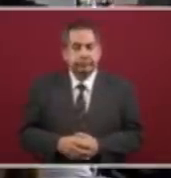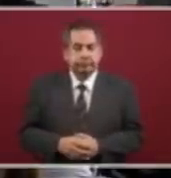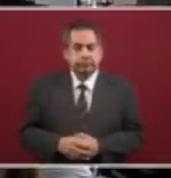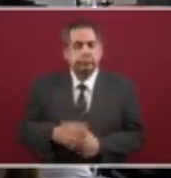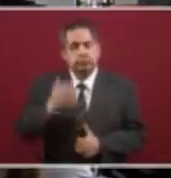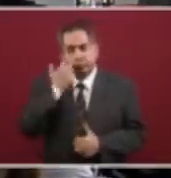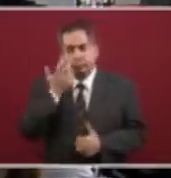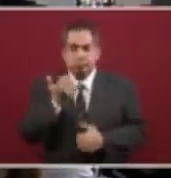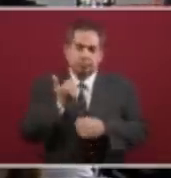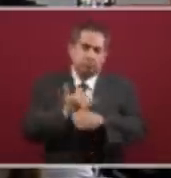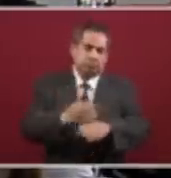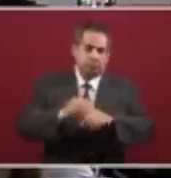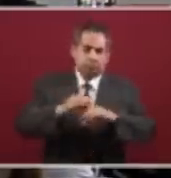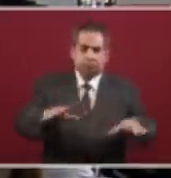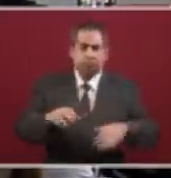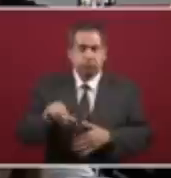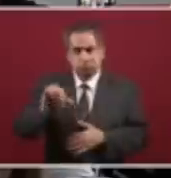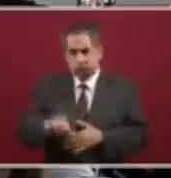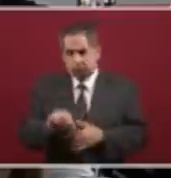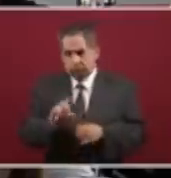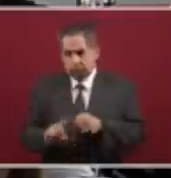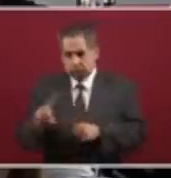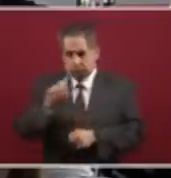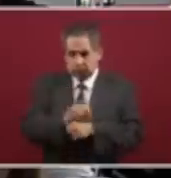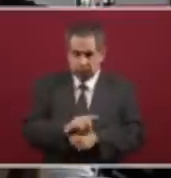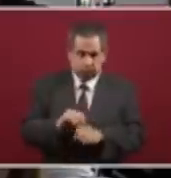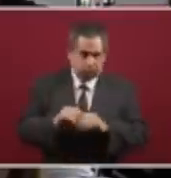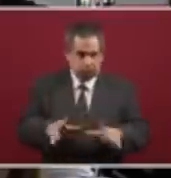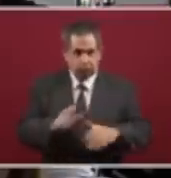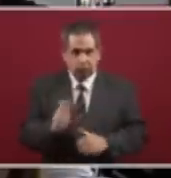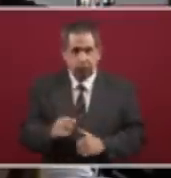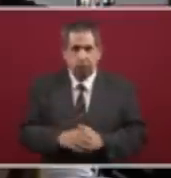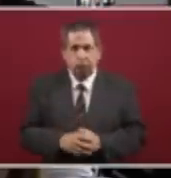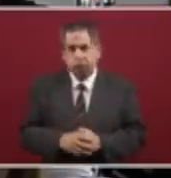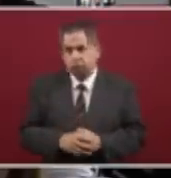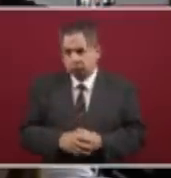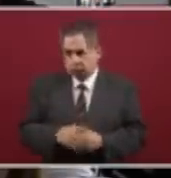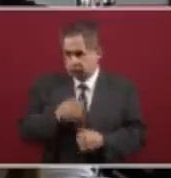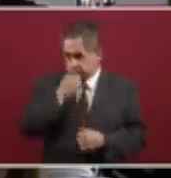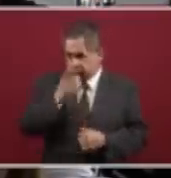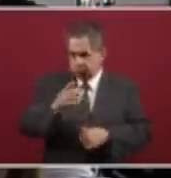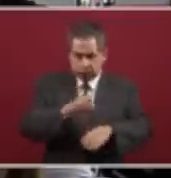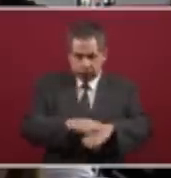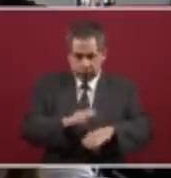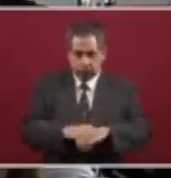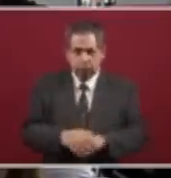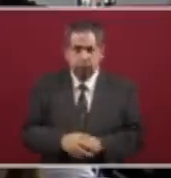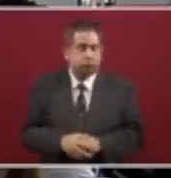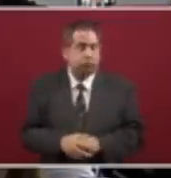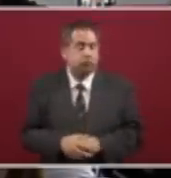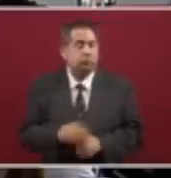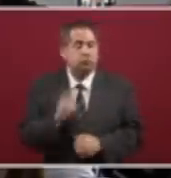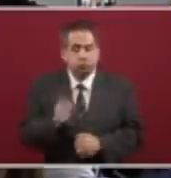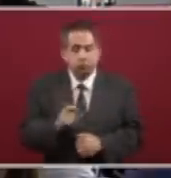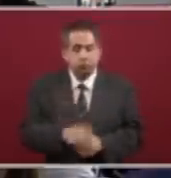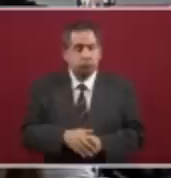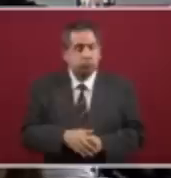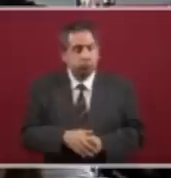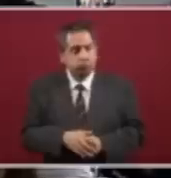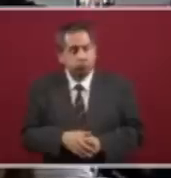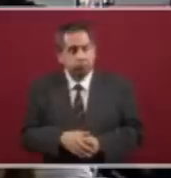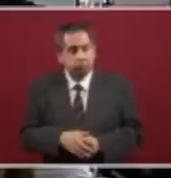informar el día de hoy y decirles que cada vez más